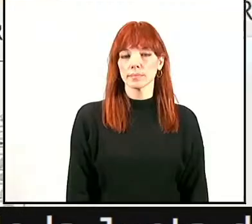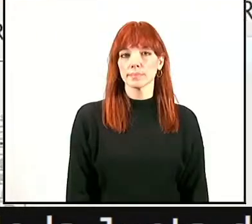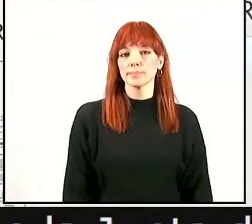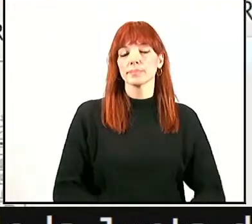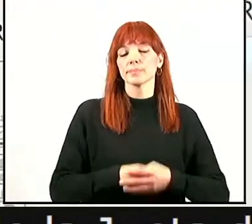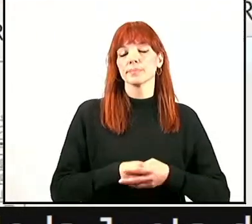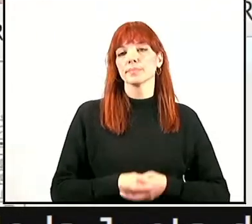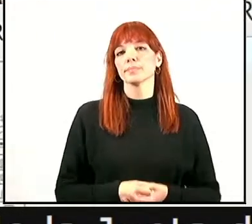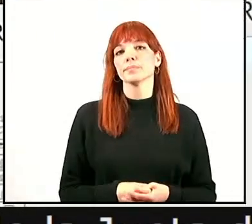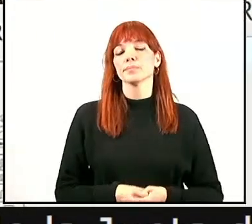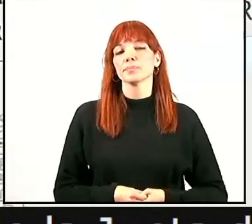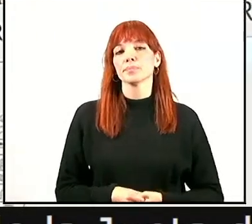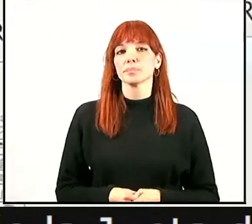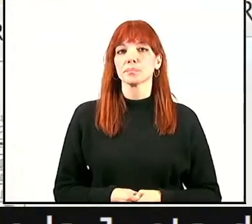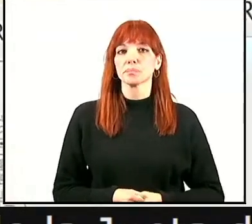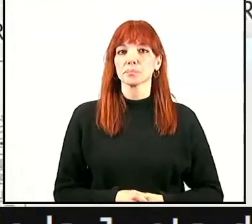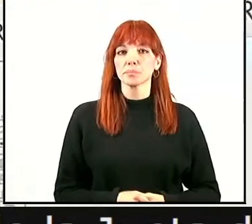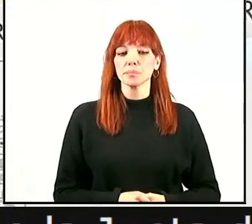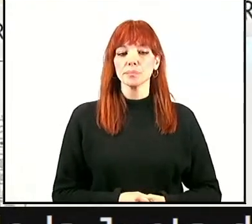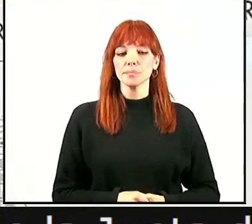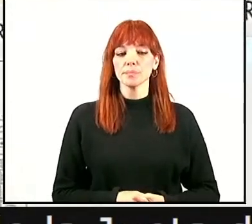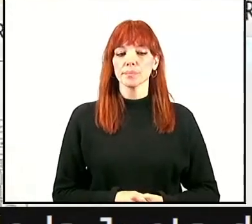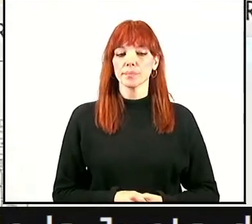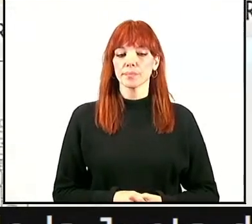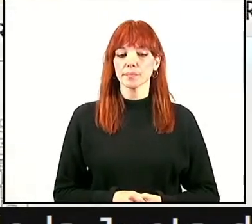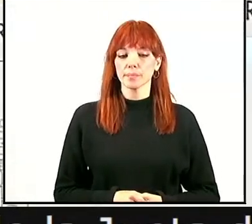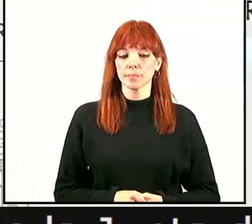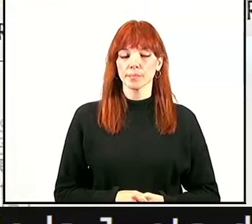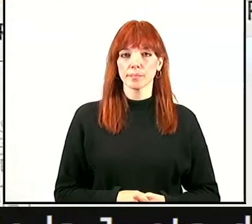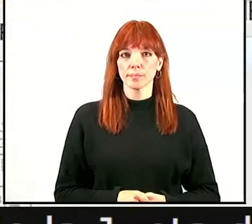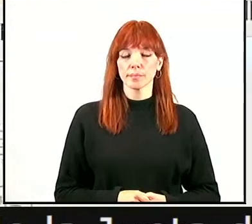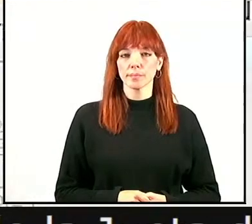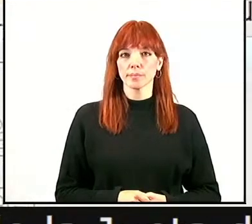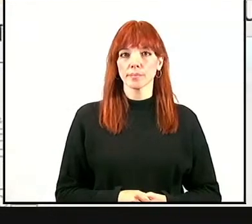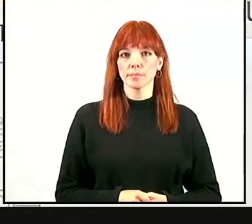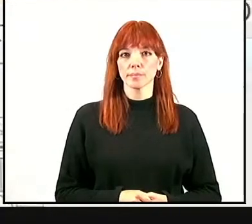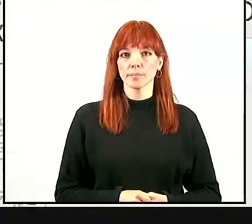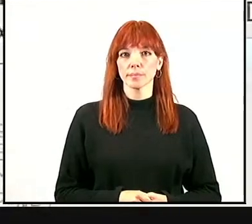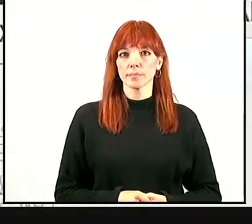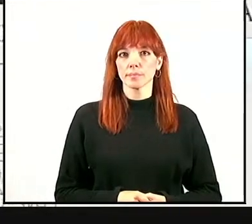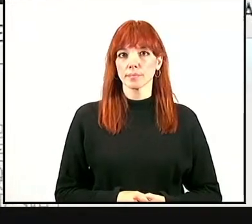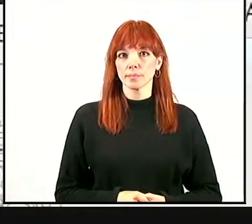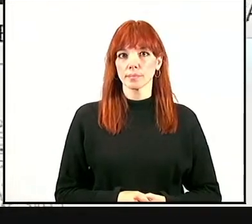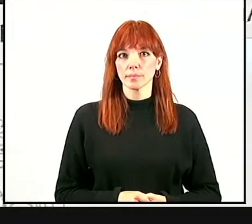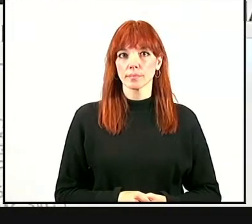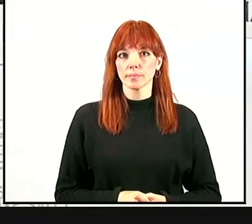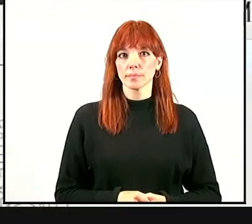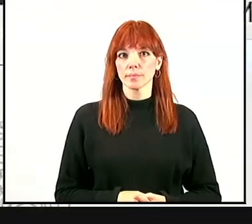Buenos días, cuando vosotros estéis, los cámaras.